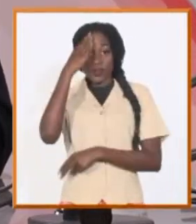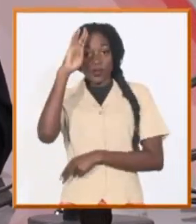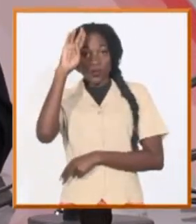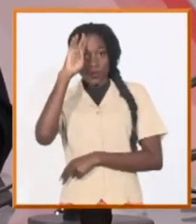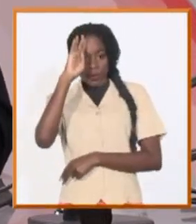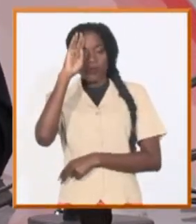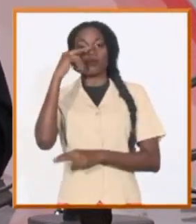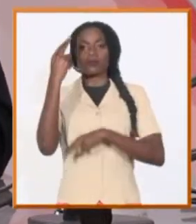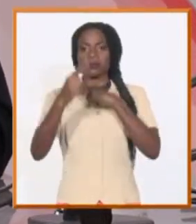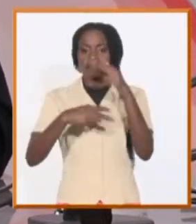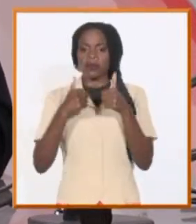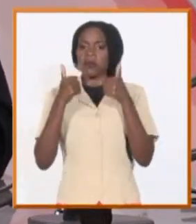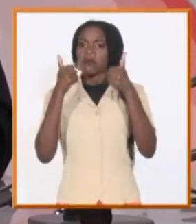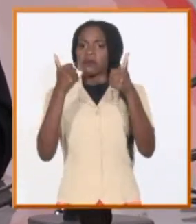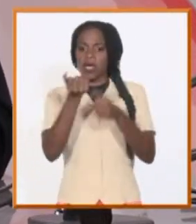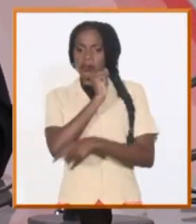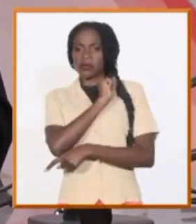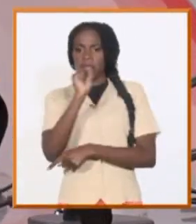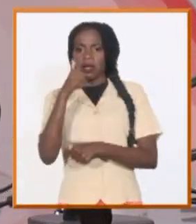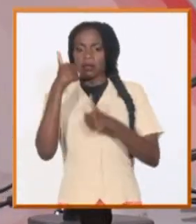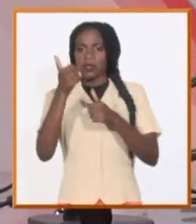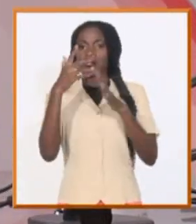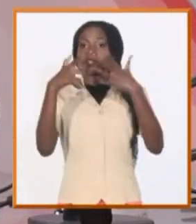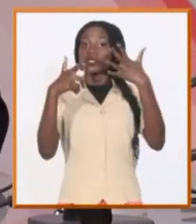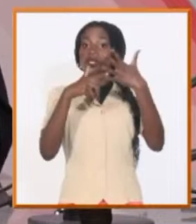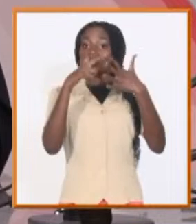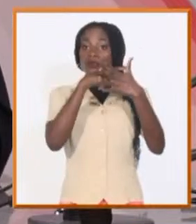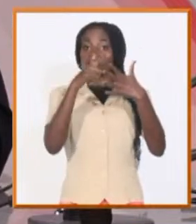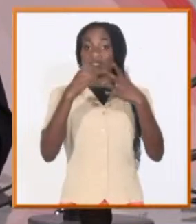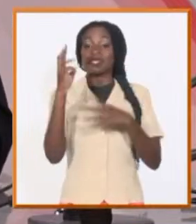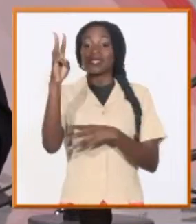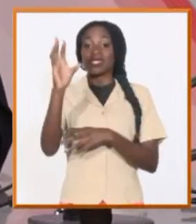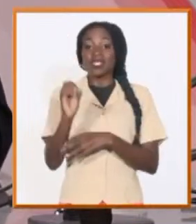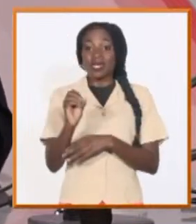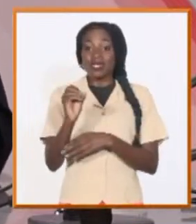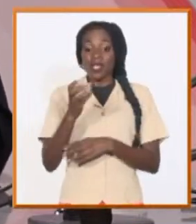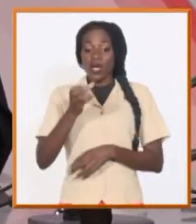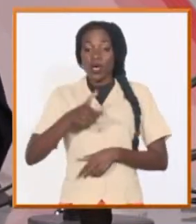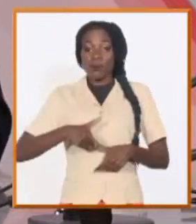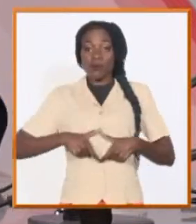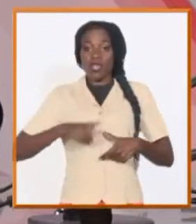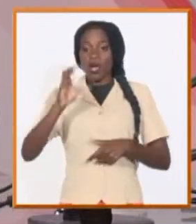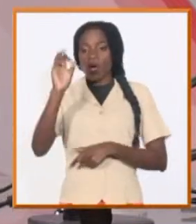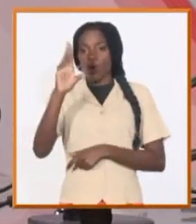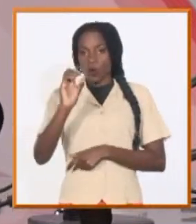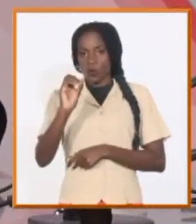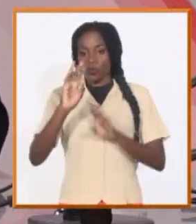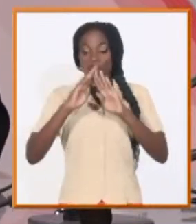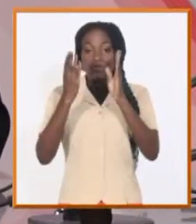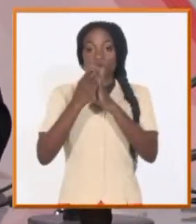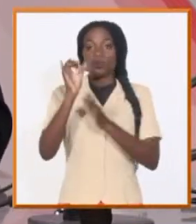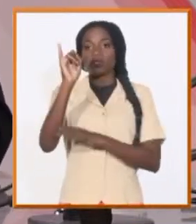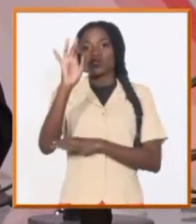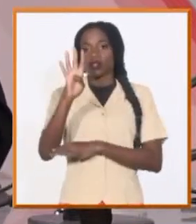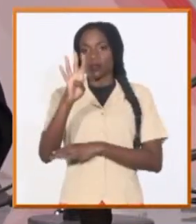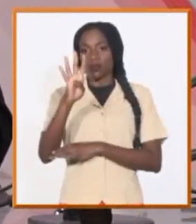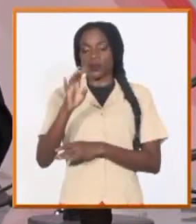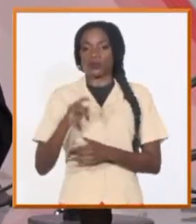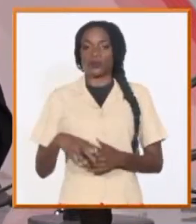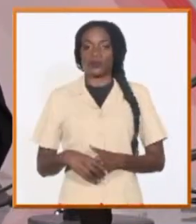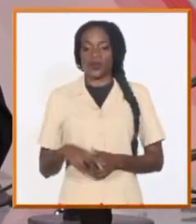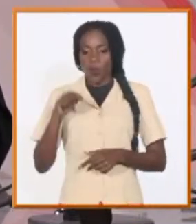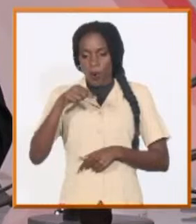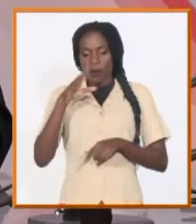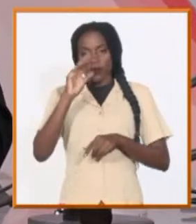dejó una actuación destacada en estos Juegos. Quinto lugar, 30 medallas de oro, 69 en total, y de eso estaremos hablando hoy en